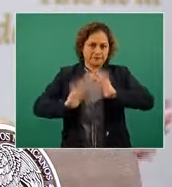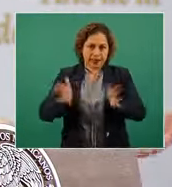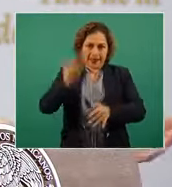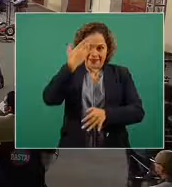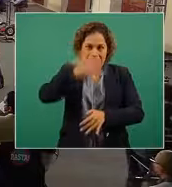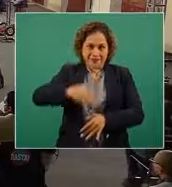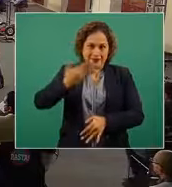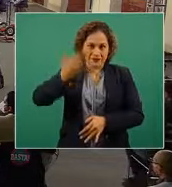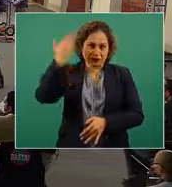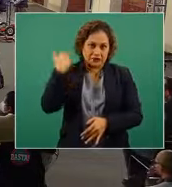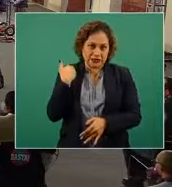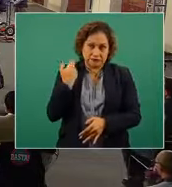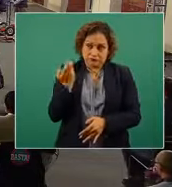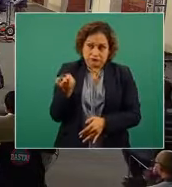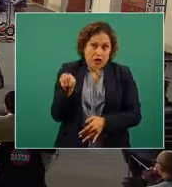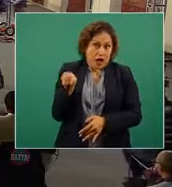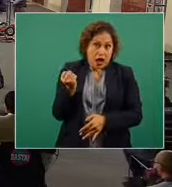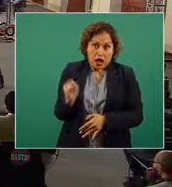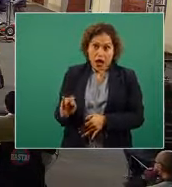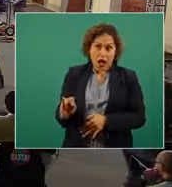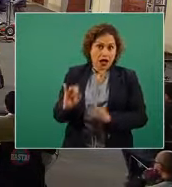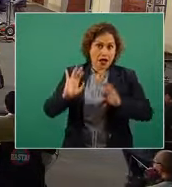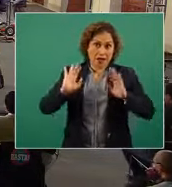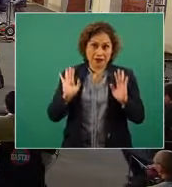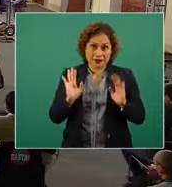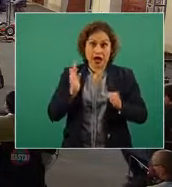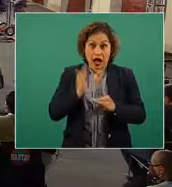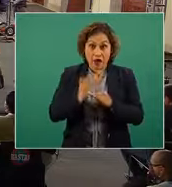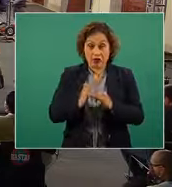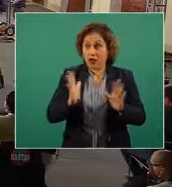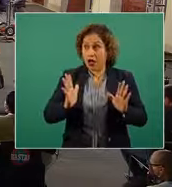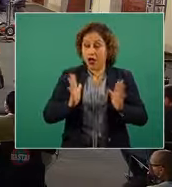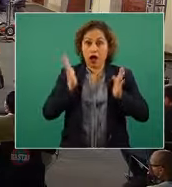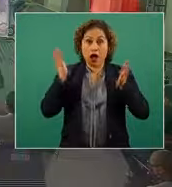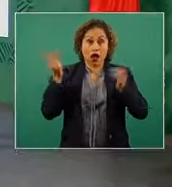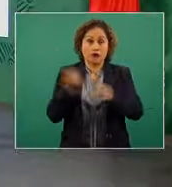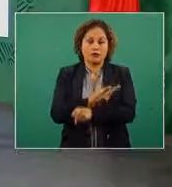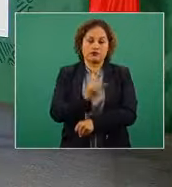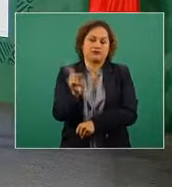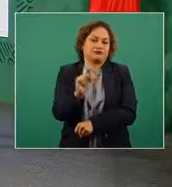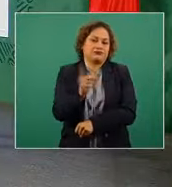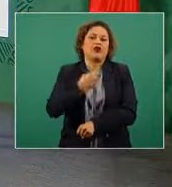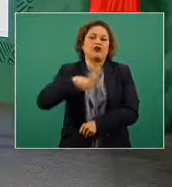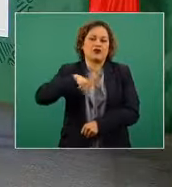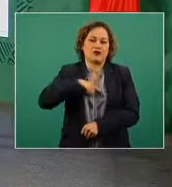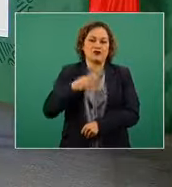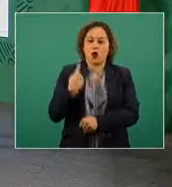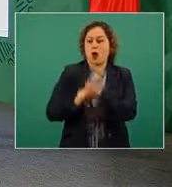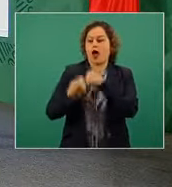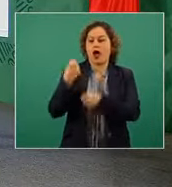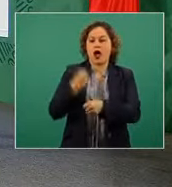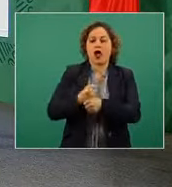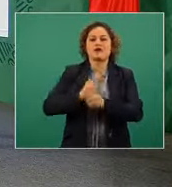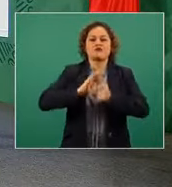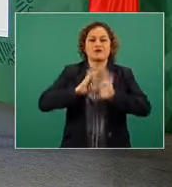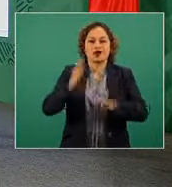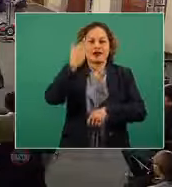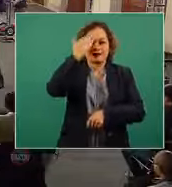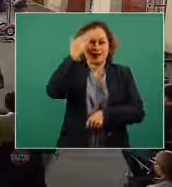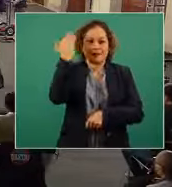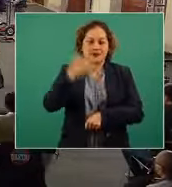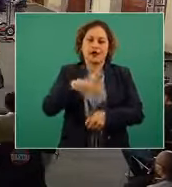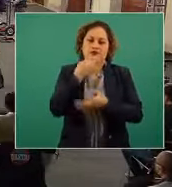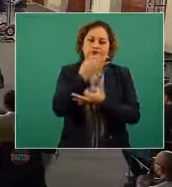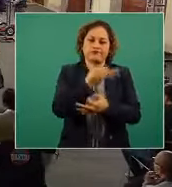ocurriendo, no es ninguna sorpresa, corresponde con las predicciones que hicimos desde el año pasado. Tenemos